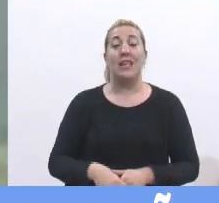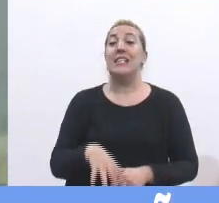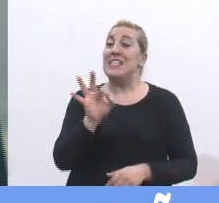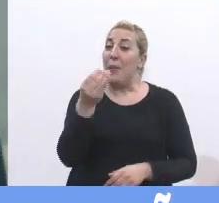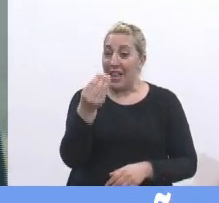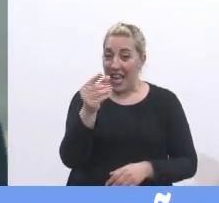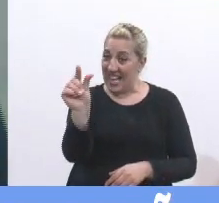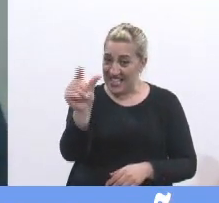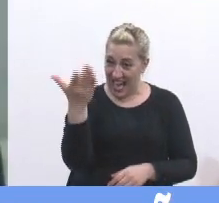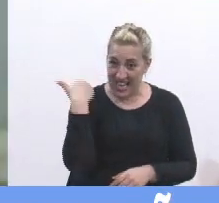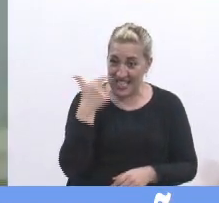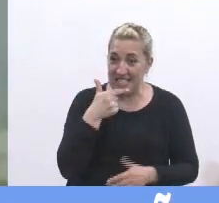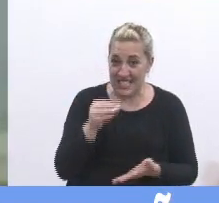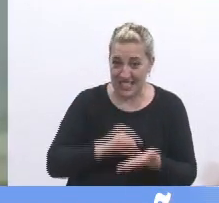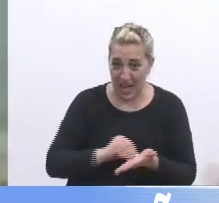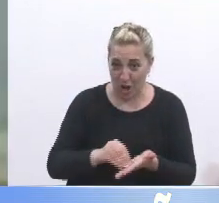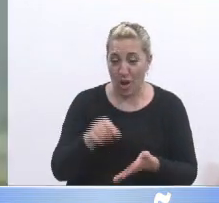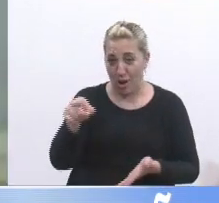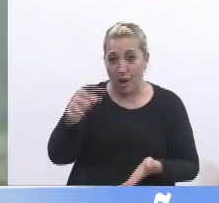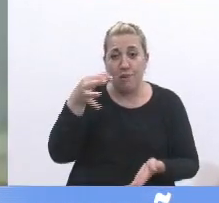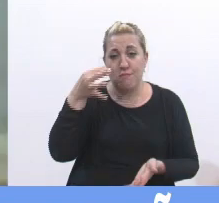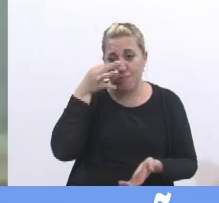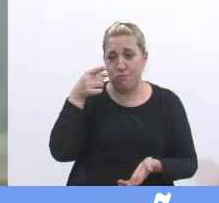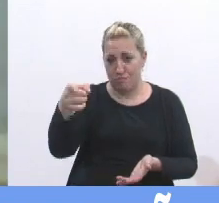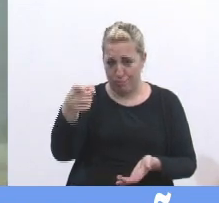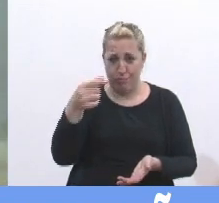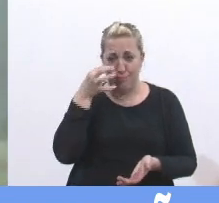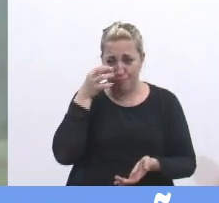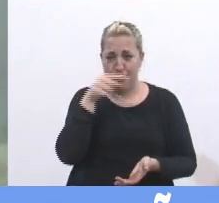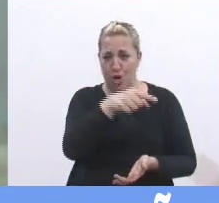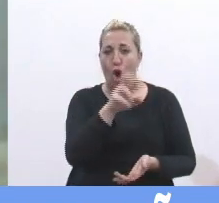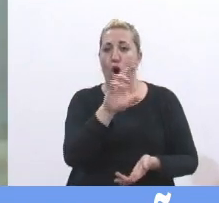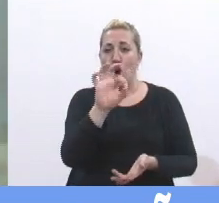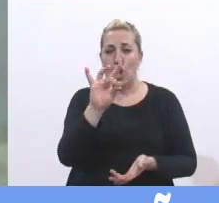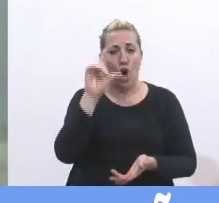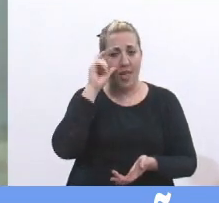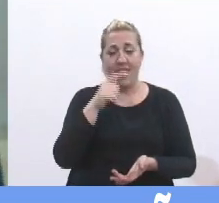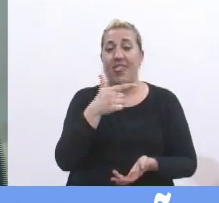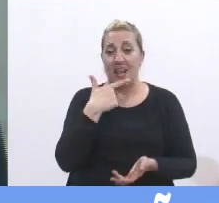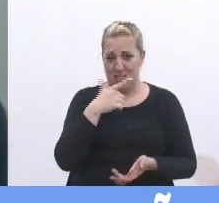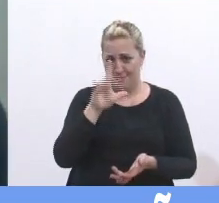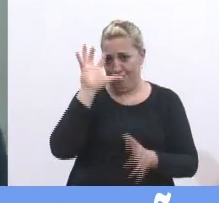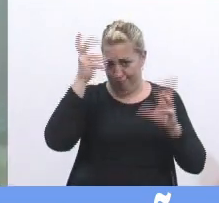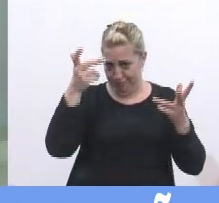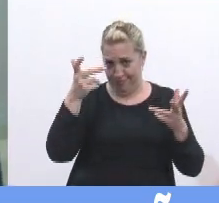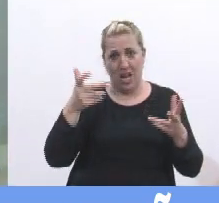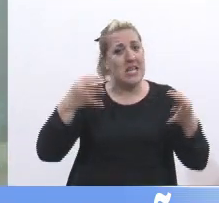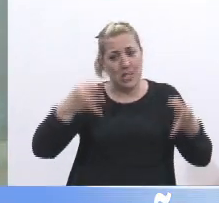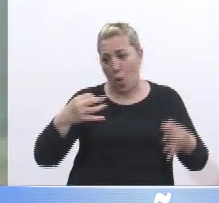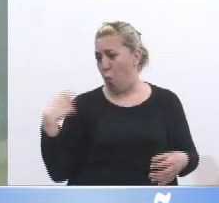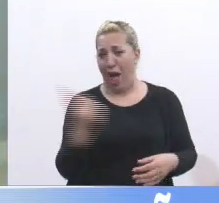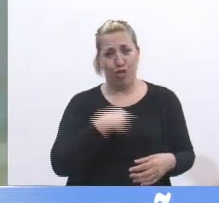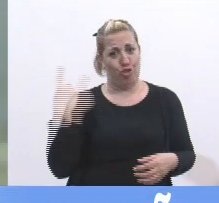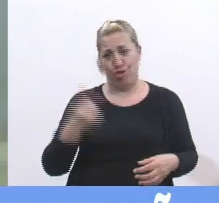preopinante? Usted lo vio eufórico al senador Rodas. No va a haber eufóricos a todos los